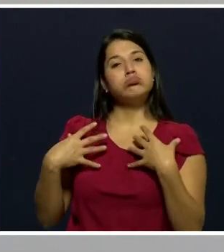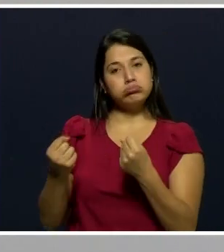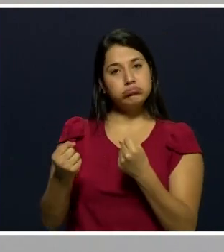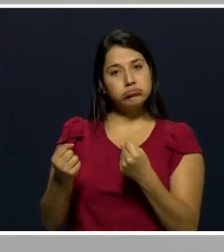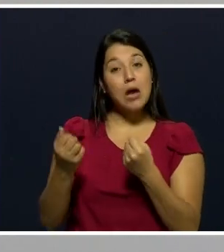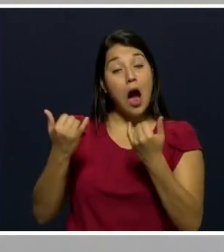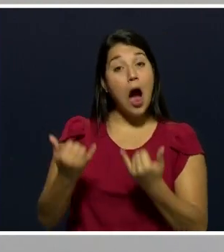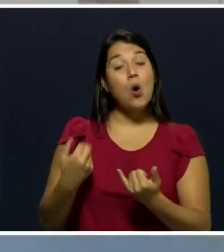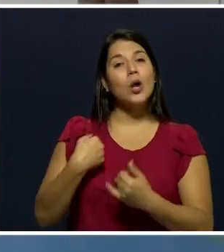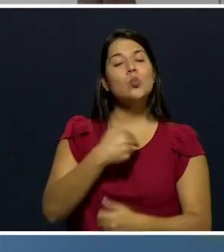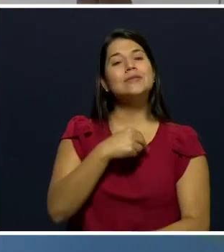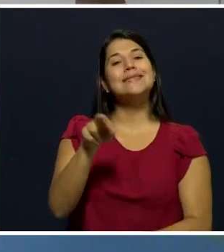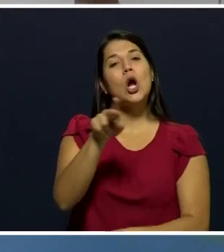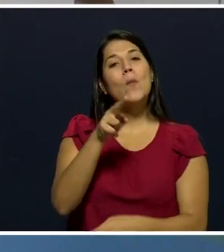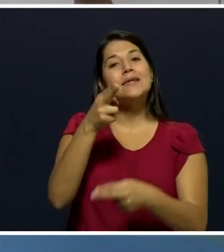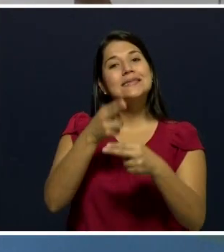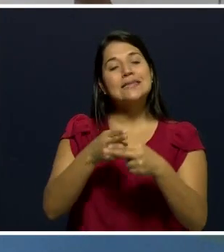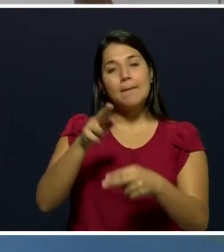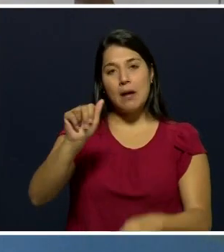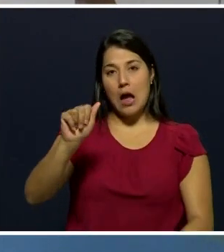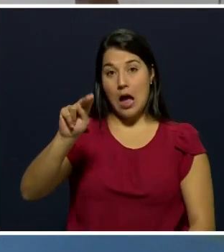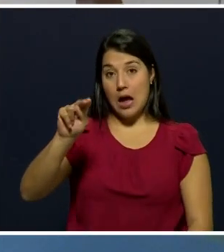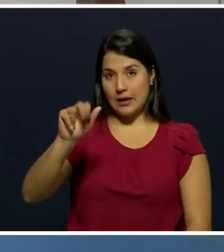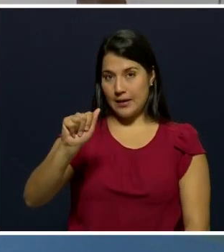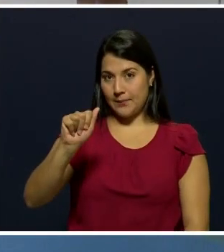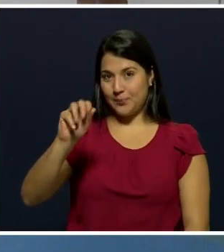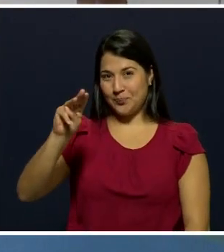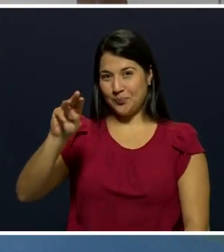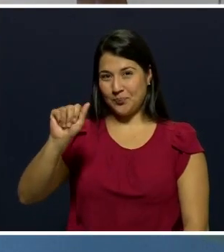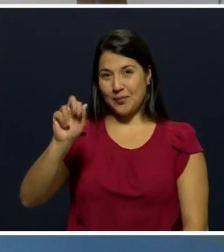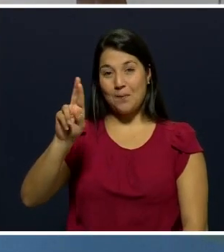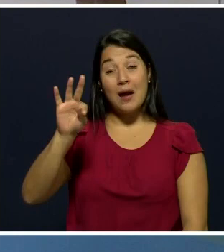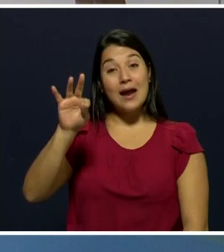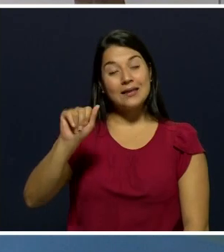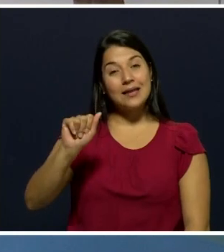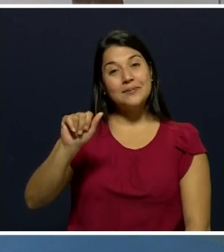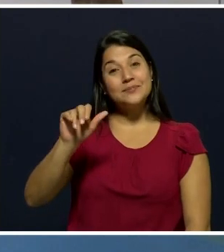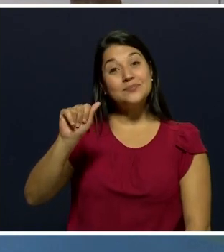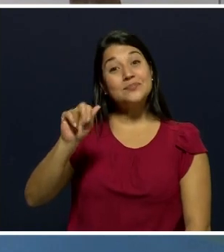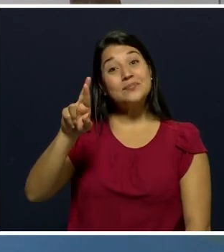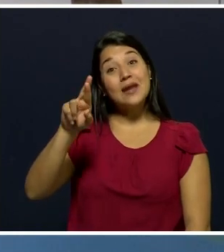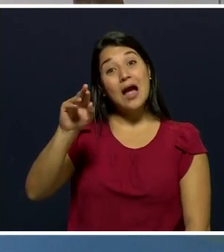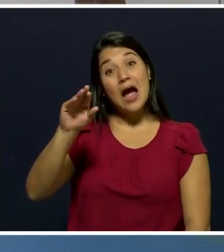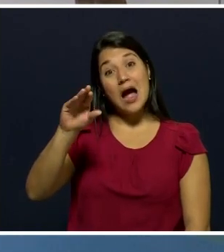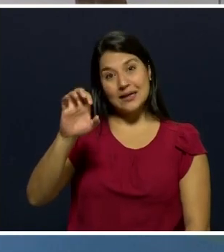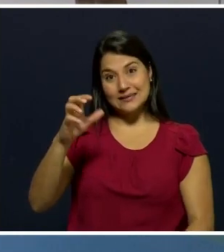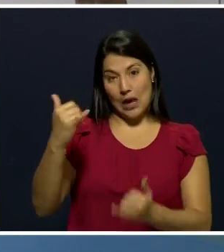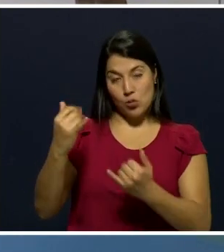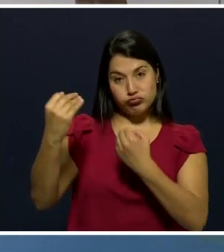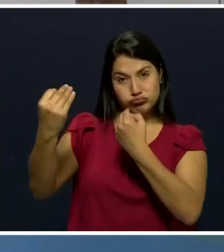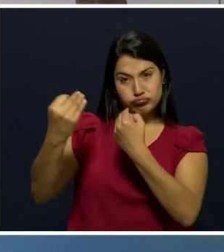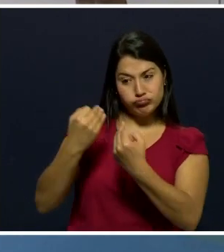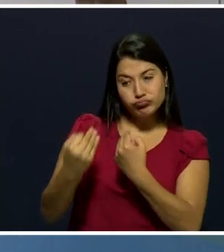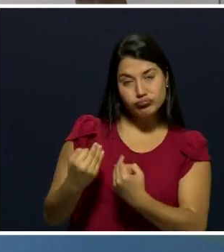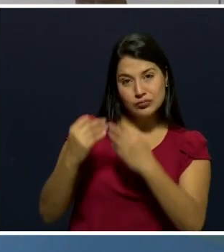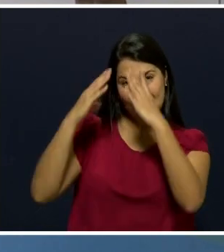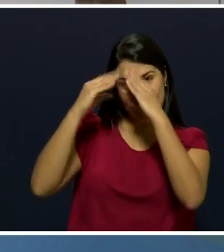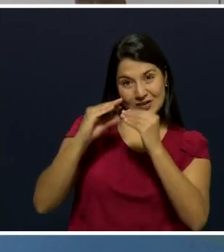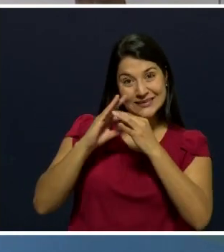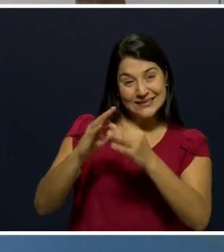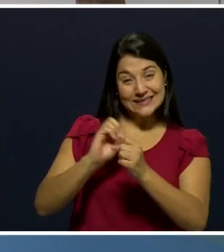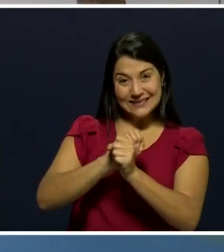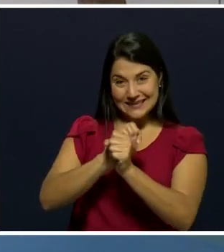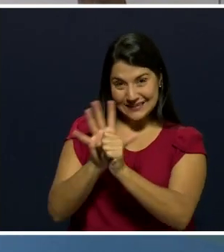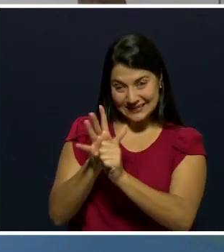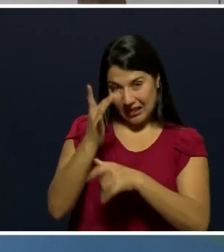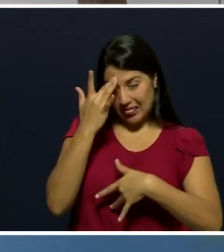Nuestra compañera Ana Marta Arce nos presenta los números de esta pandemia. Buenas noches,